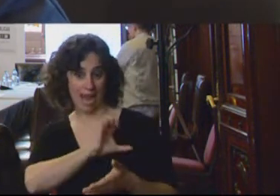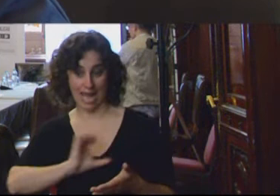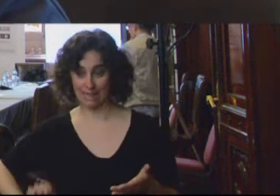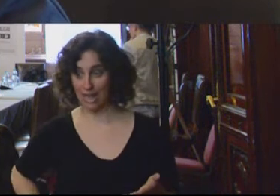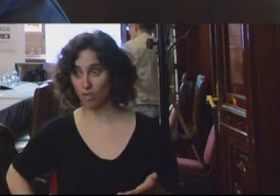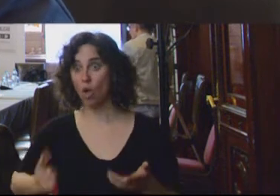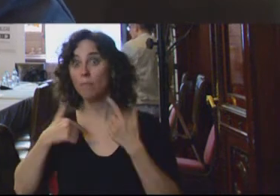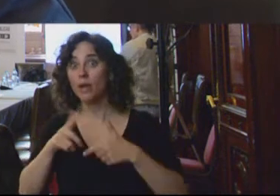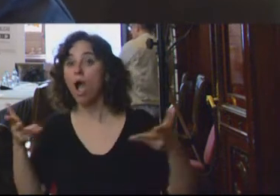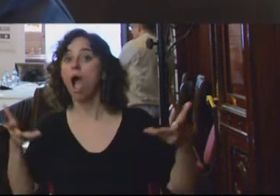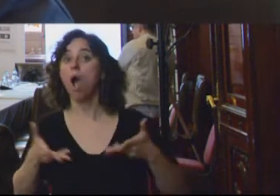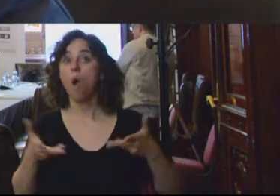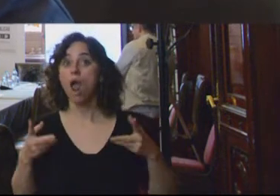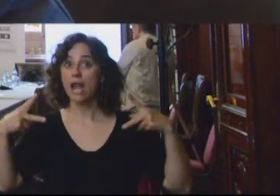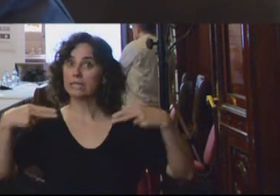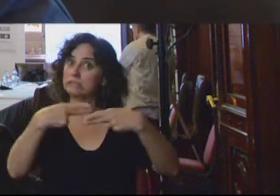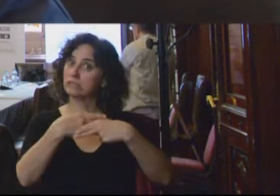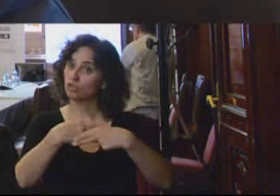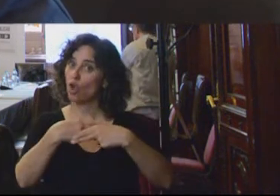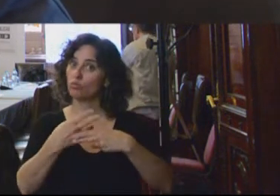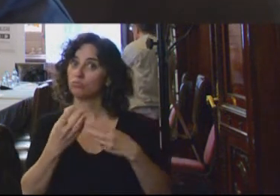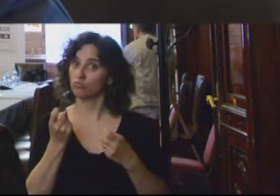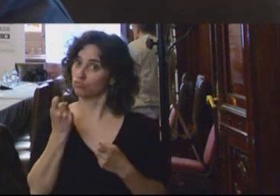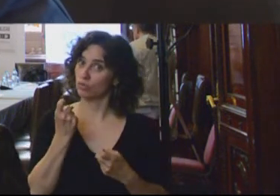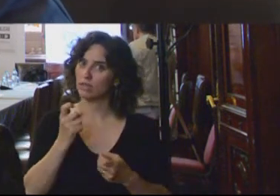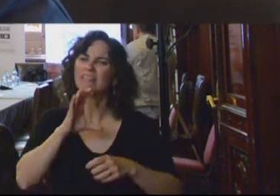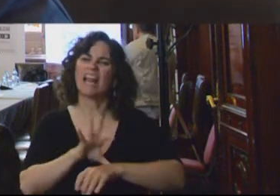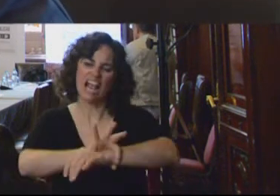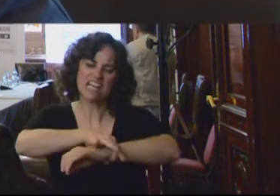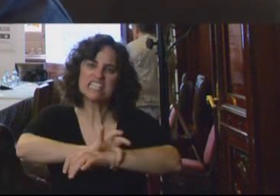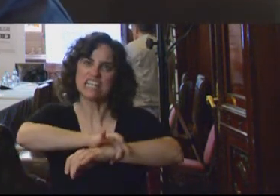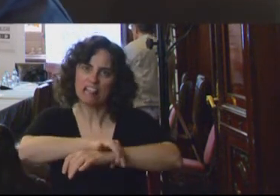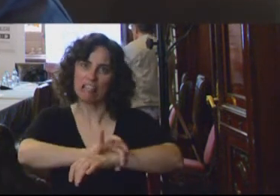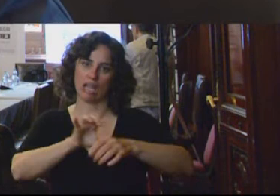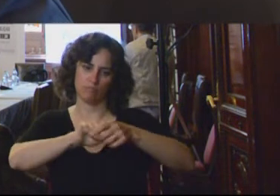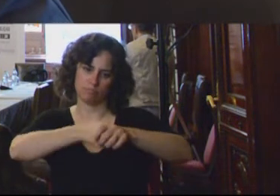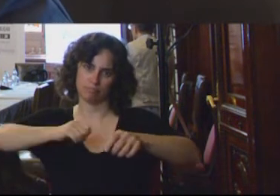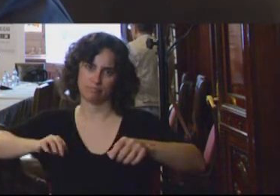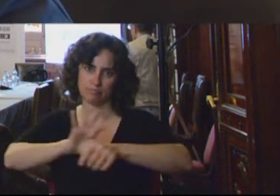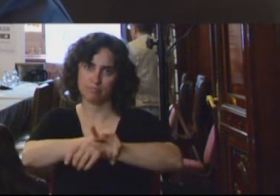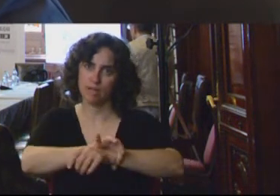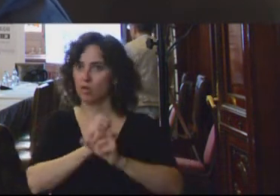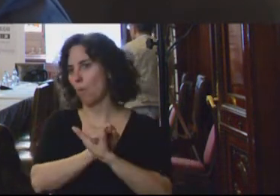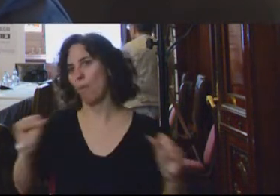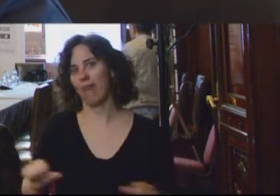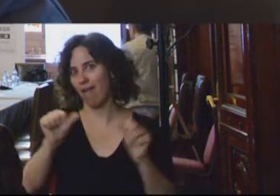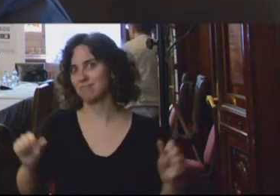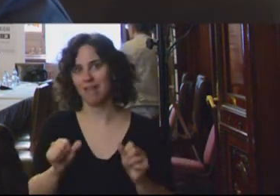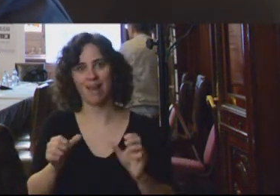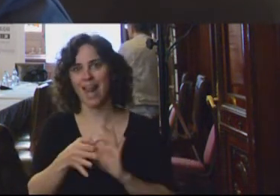que hoy tenga una restricción muy fuerte, teniendo colocado un grillete Es difícil hacer periodismo libre